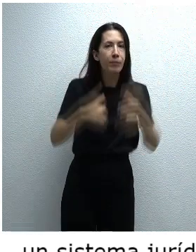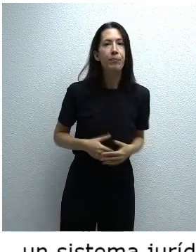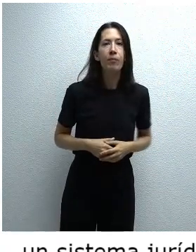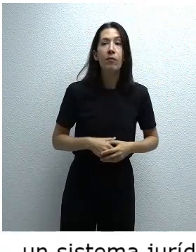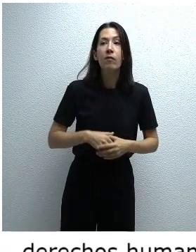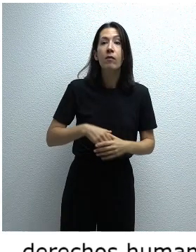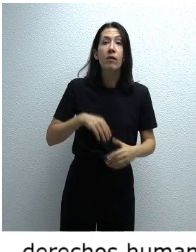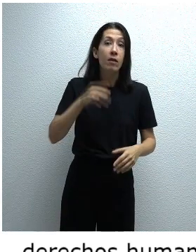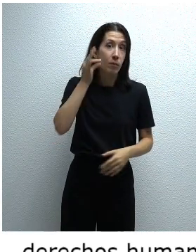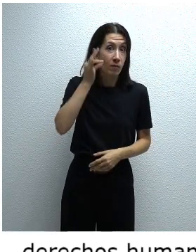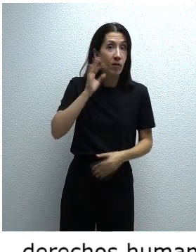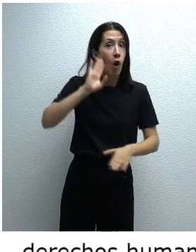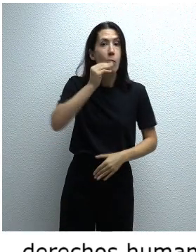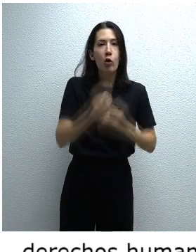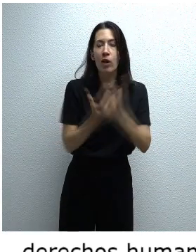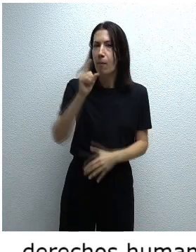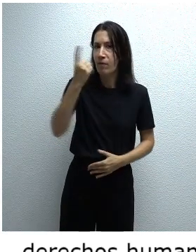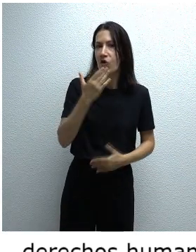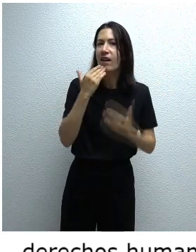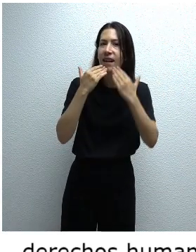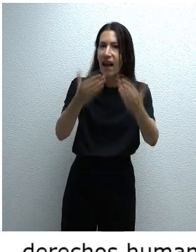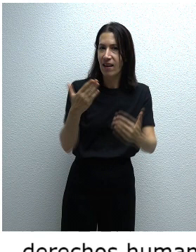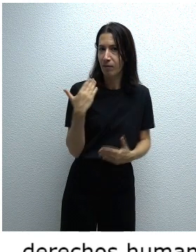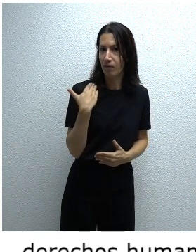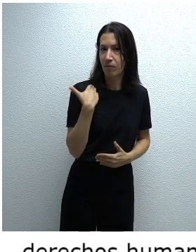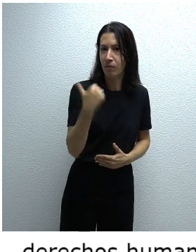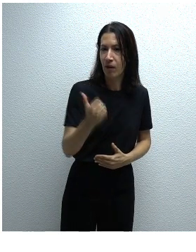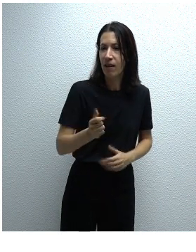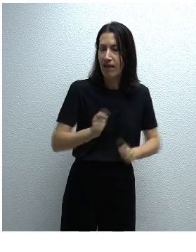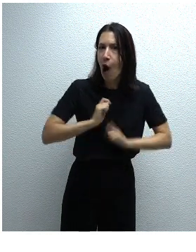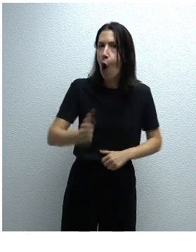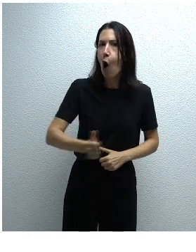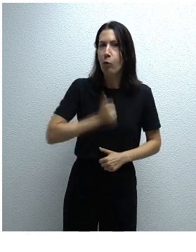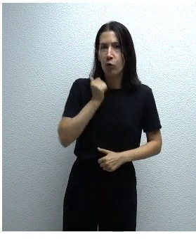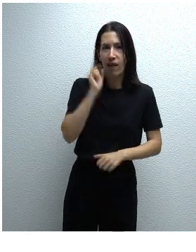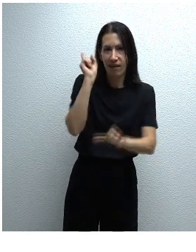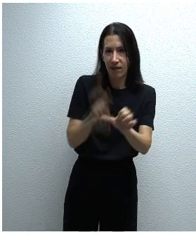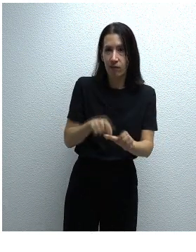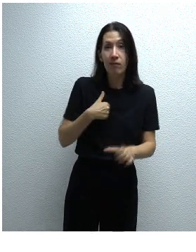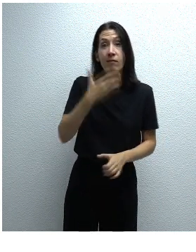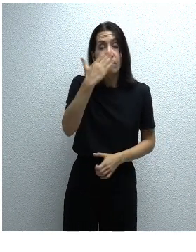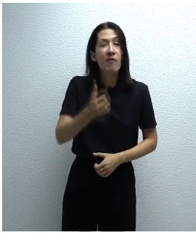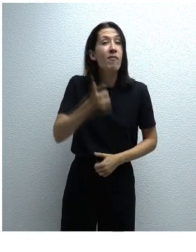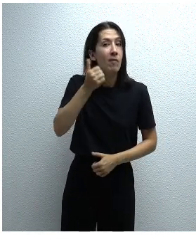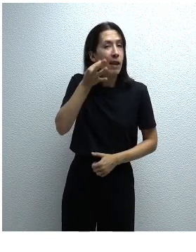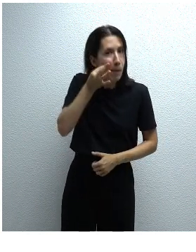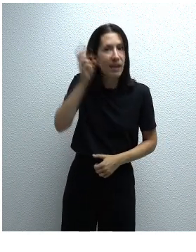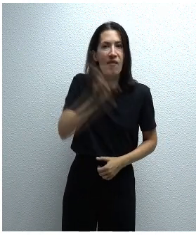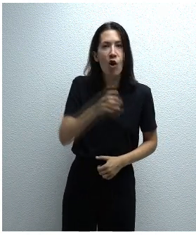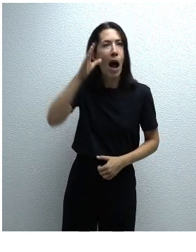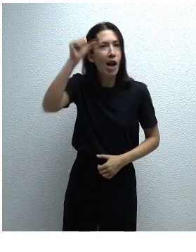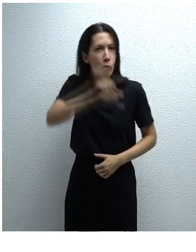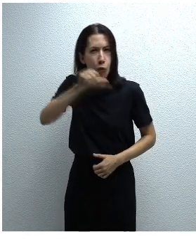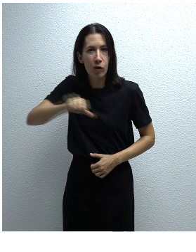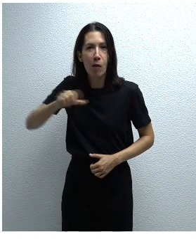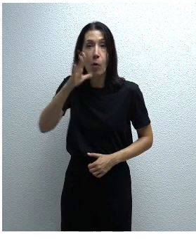días. Ante todo, muchas gracias por la invitación y por la oportunidad, porque yo la verdad es que vengo a escuchar a que hay personas expertas de